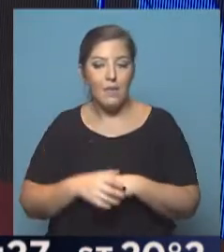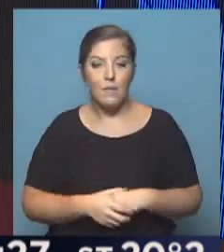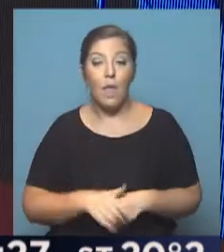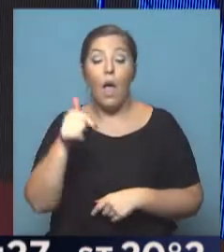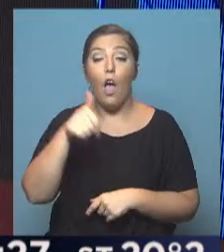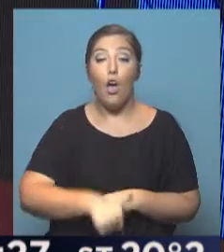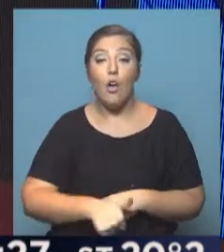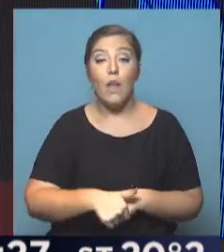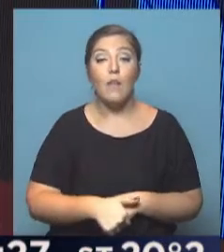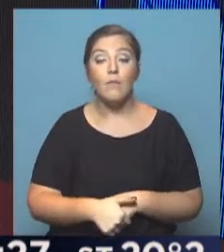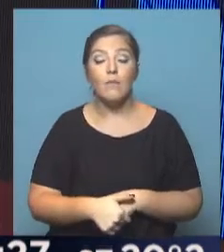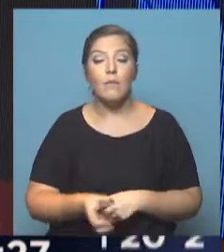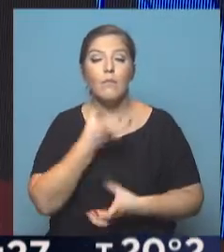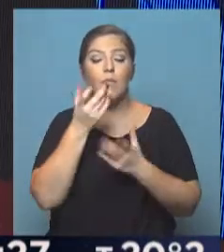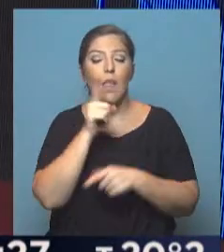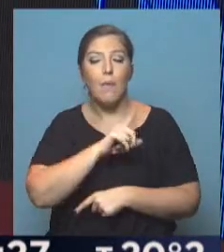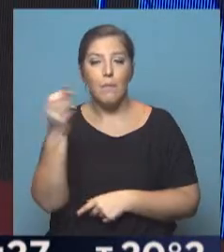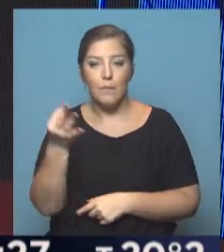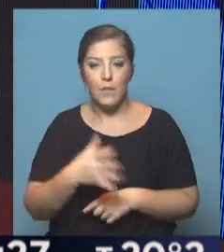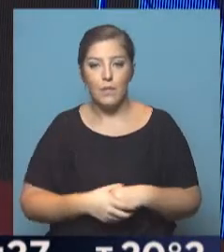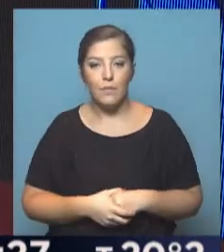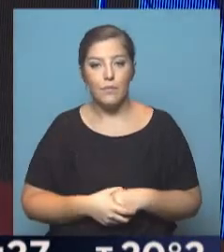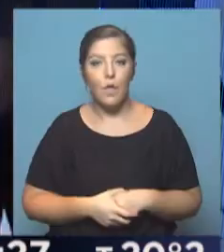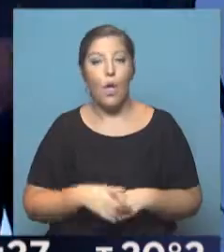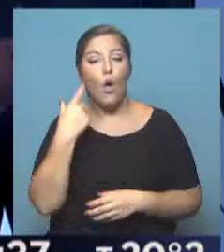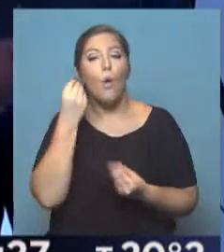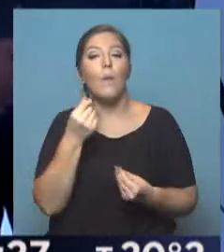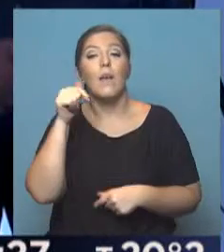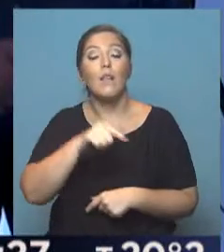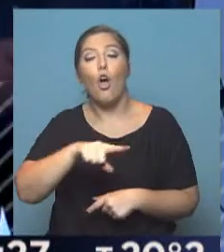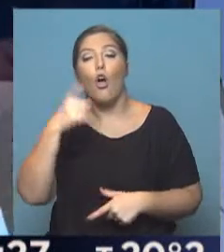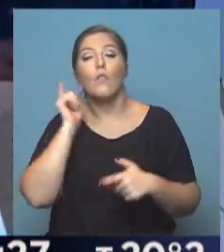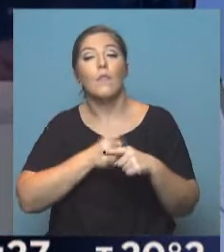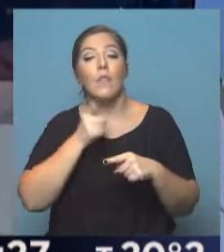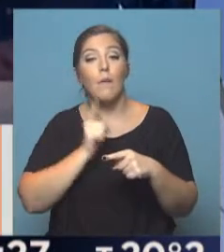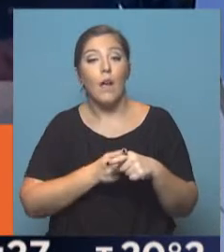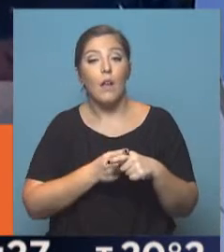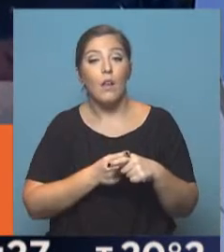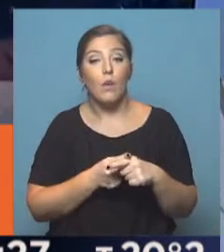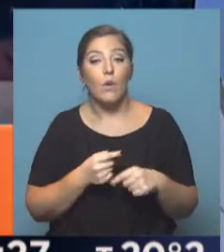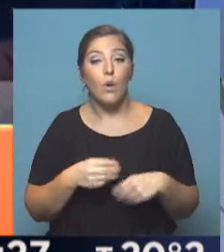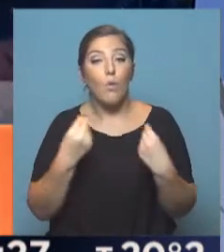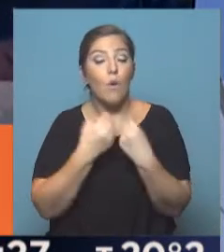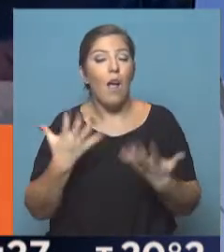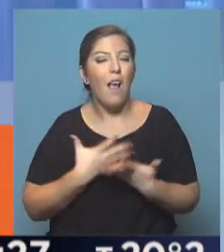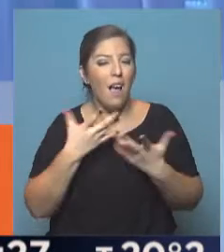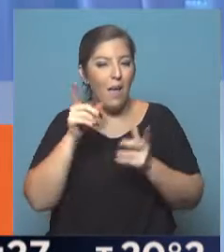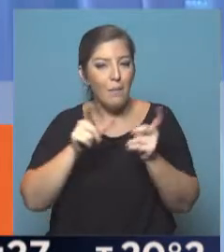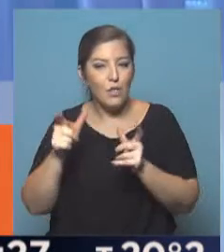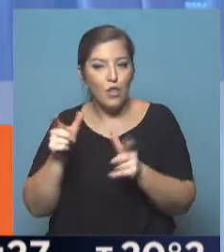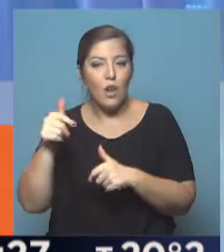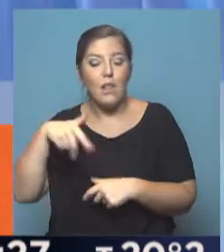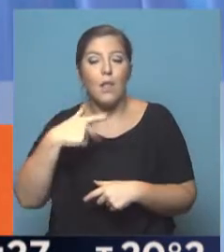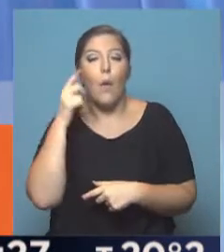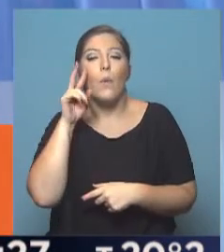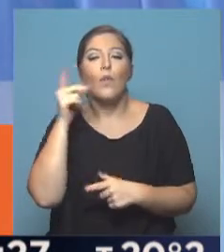Compartimos ahora testimonios de nuestros enviados. ¿Cómo está viviendo este, que es otro festival, con tanta alegría de la gente encontrándose con